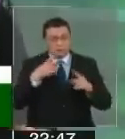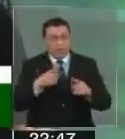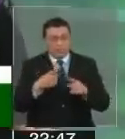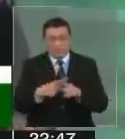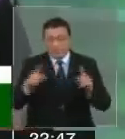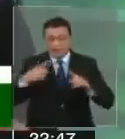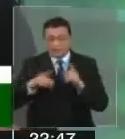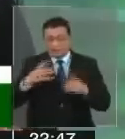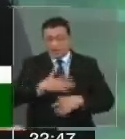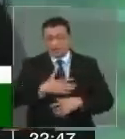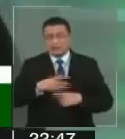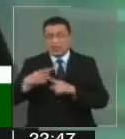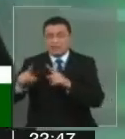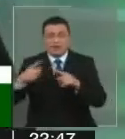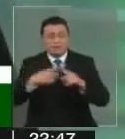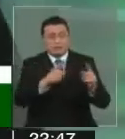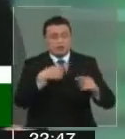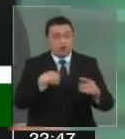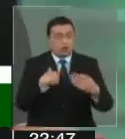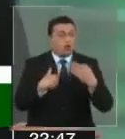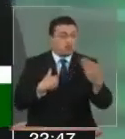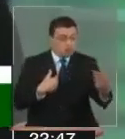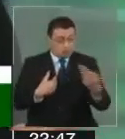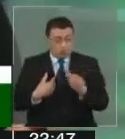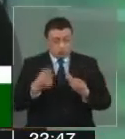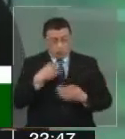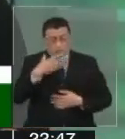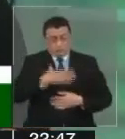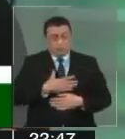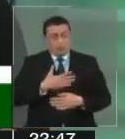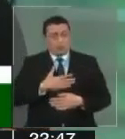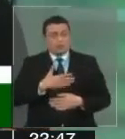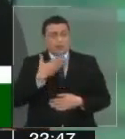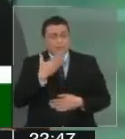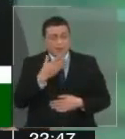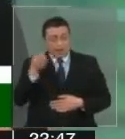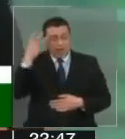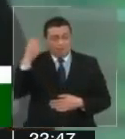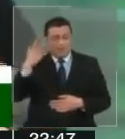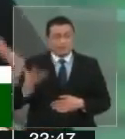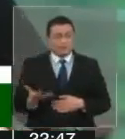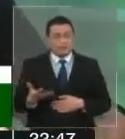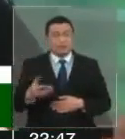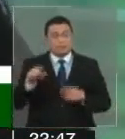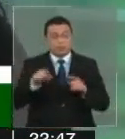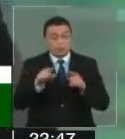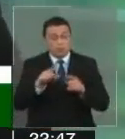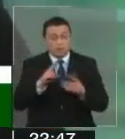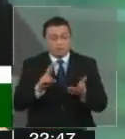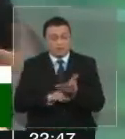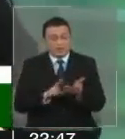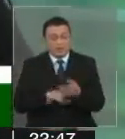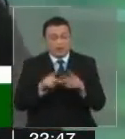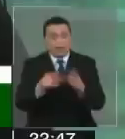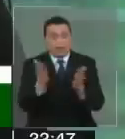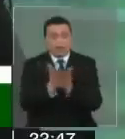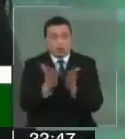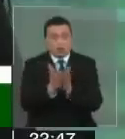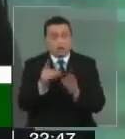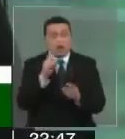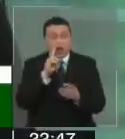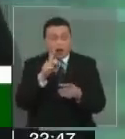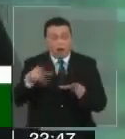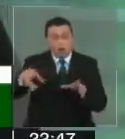propias diferencias, porque esto no es solo con el otro, es conmigo misma también. Entonces, si es que tú de verdad en los colegios tienes